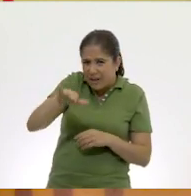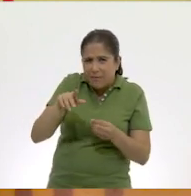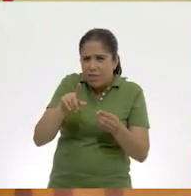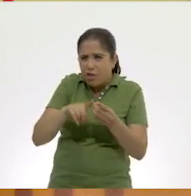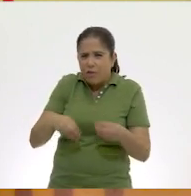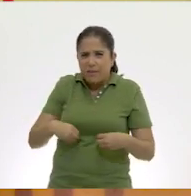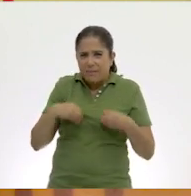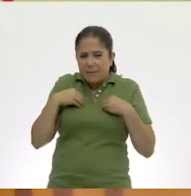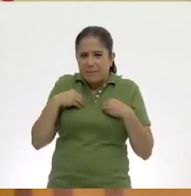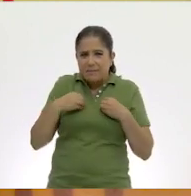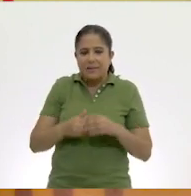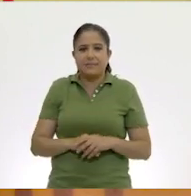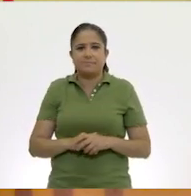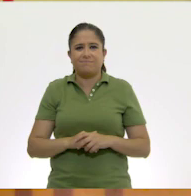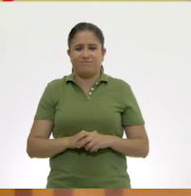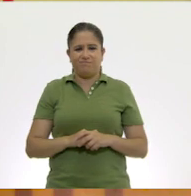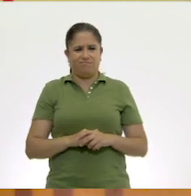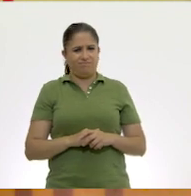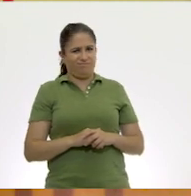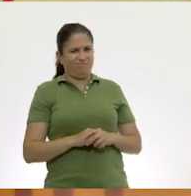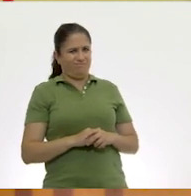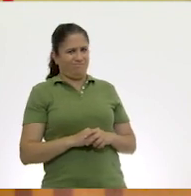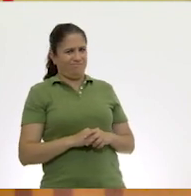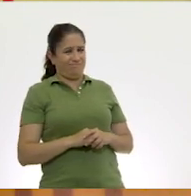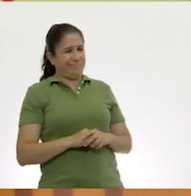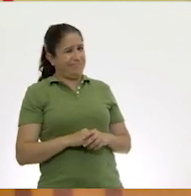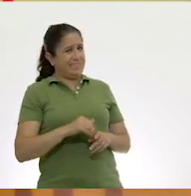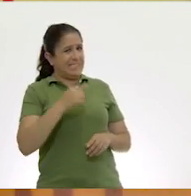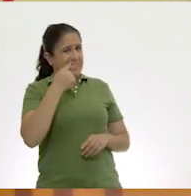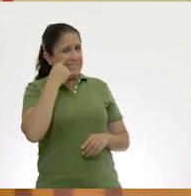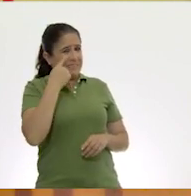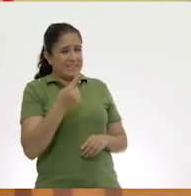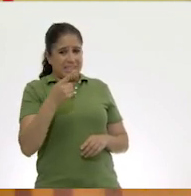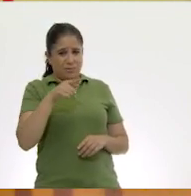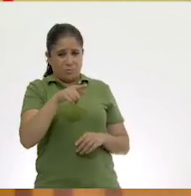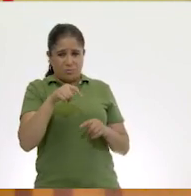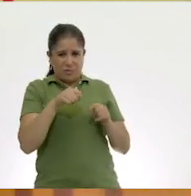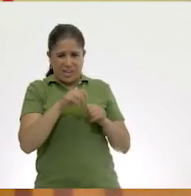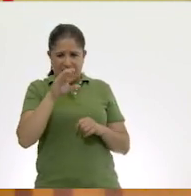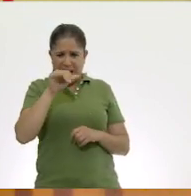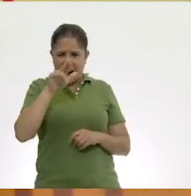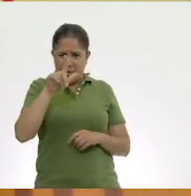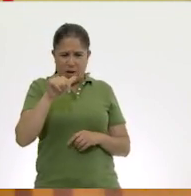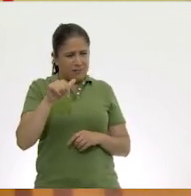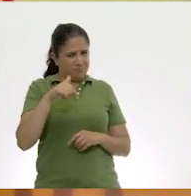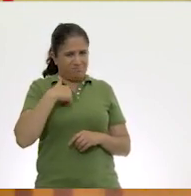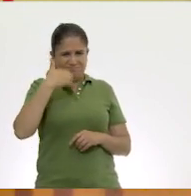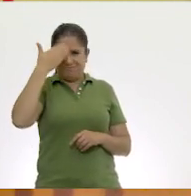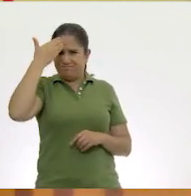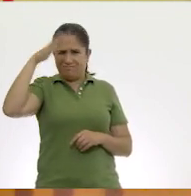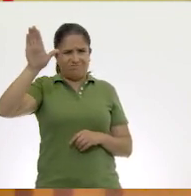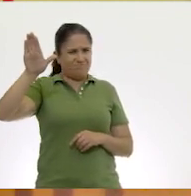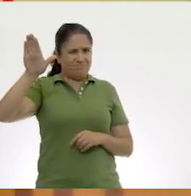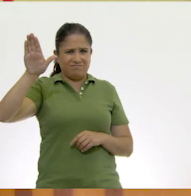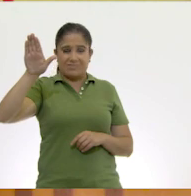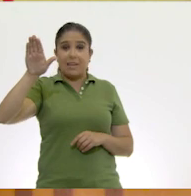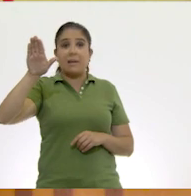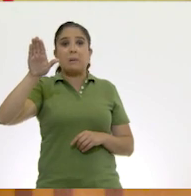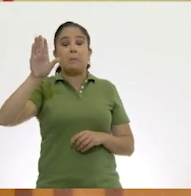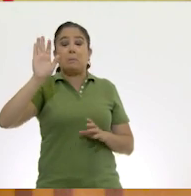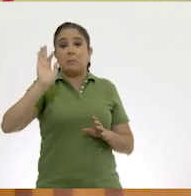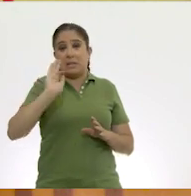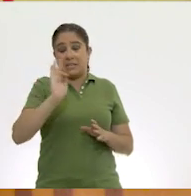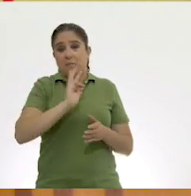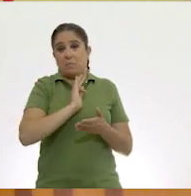vive pues fíjese que no conozco a carola pero tengo a alguien que le